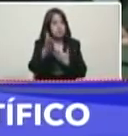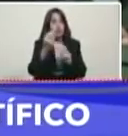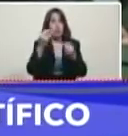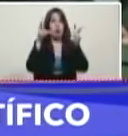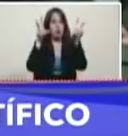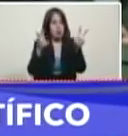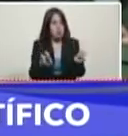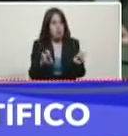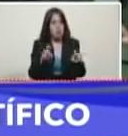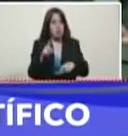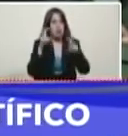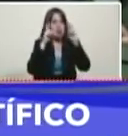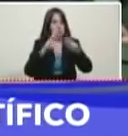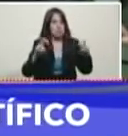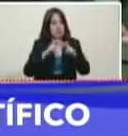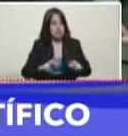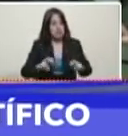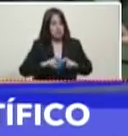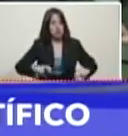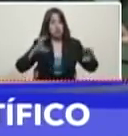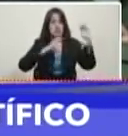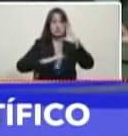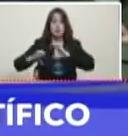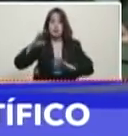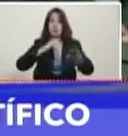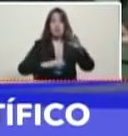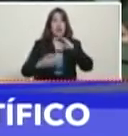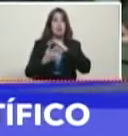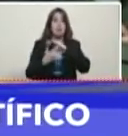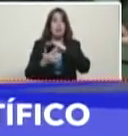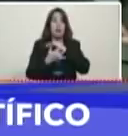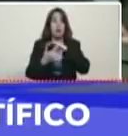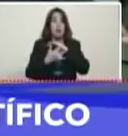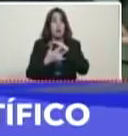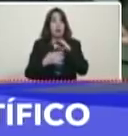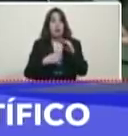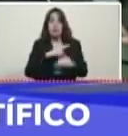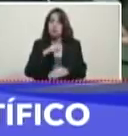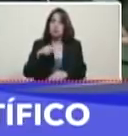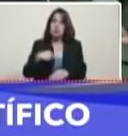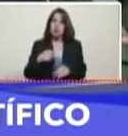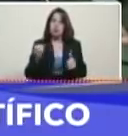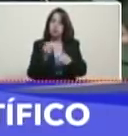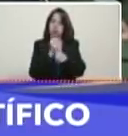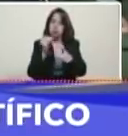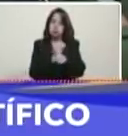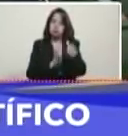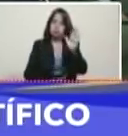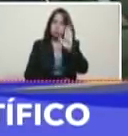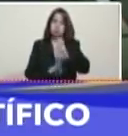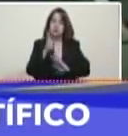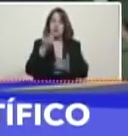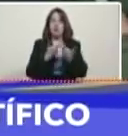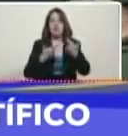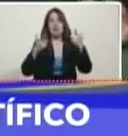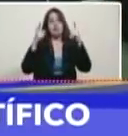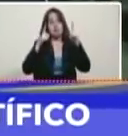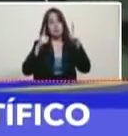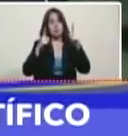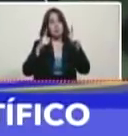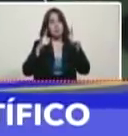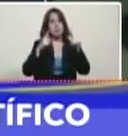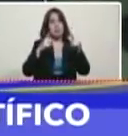innovación, de la investigación científica y tecnológica, que nosotros vamos justamente a lograr la liberación de